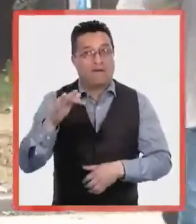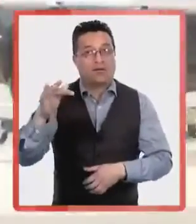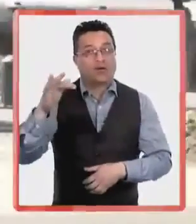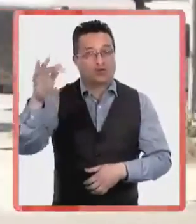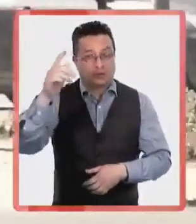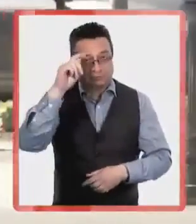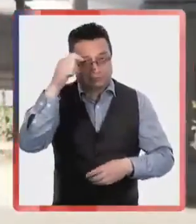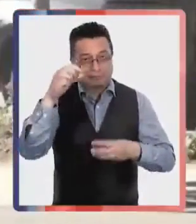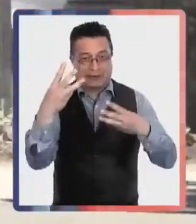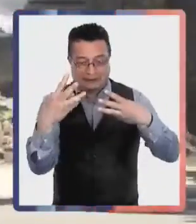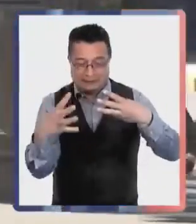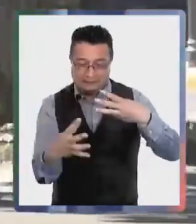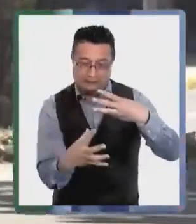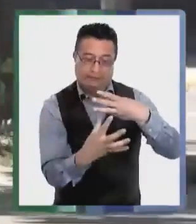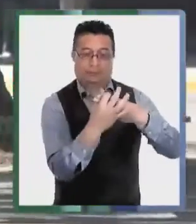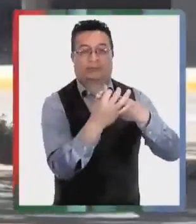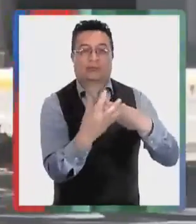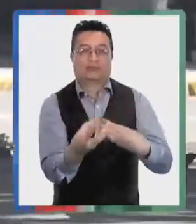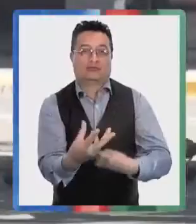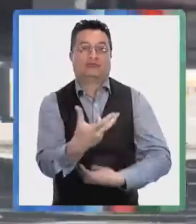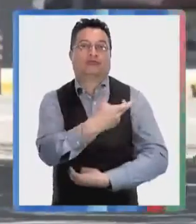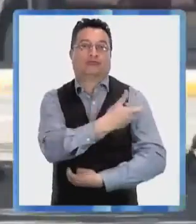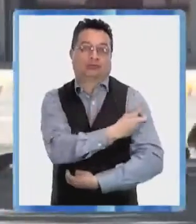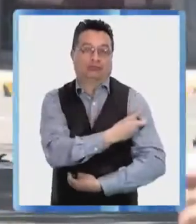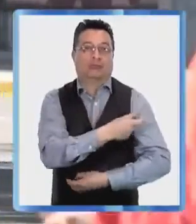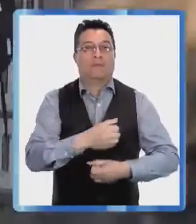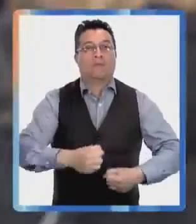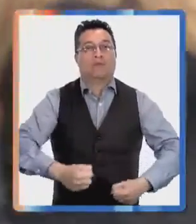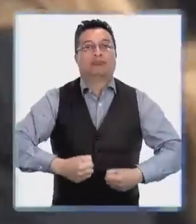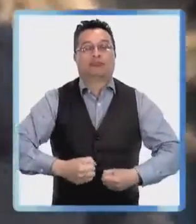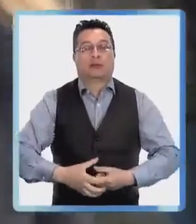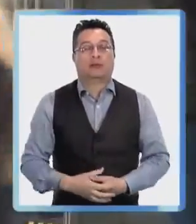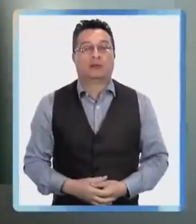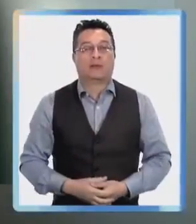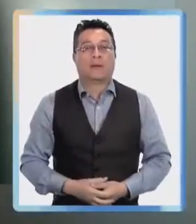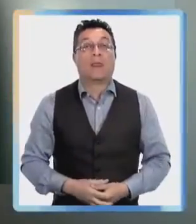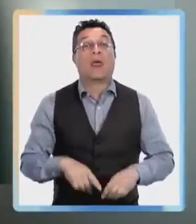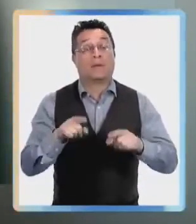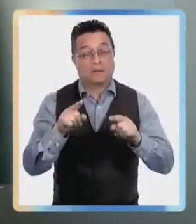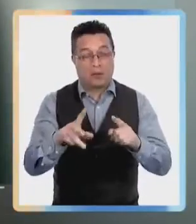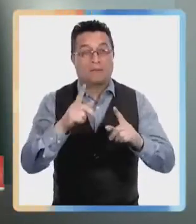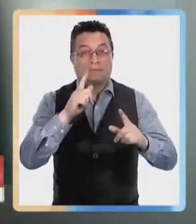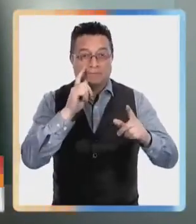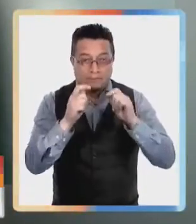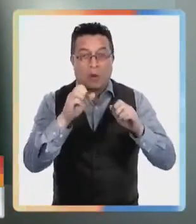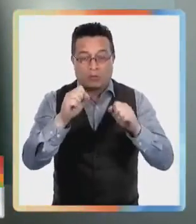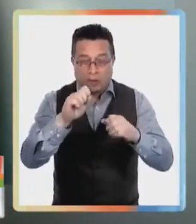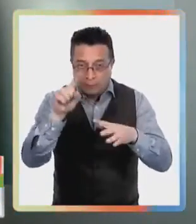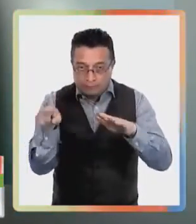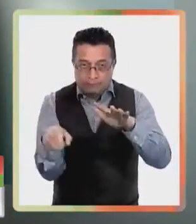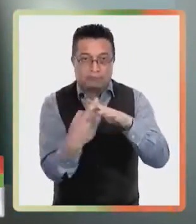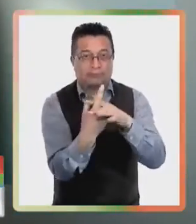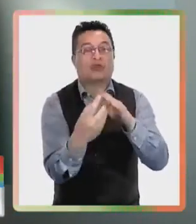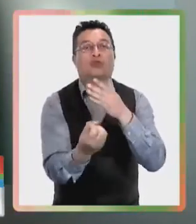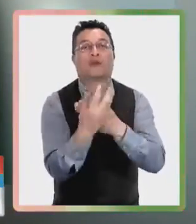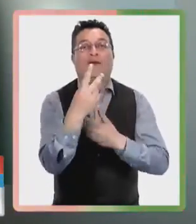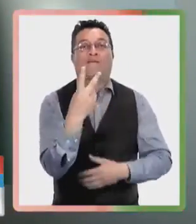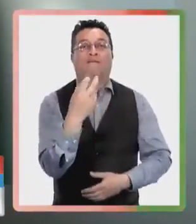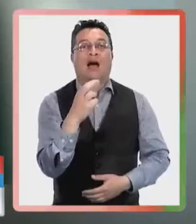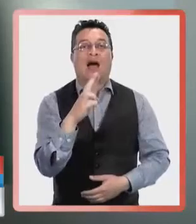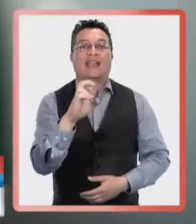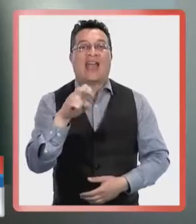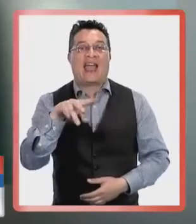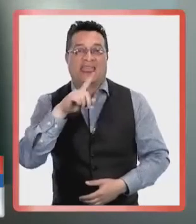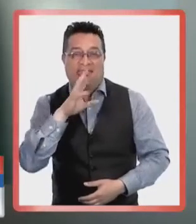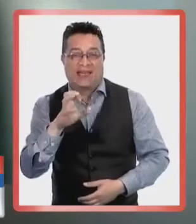futuro vacunas trivalentes que entreguen mayor protección. Siempre está el riesgo de que surjan nuevas variantes y que estas variantes